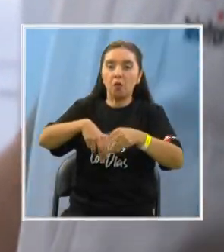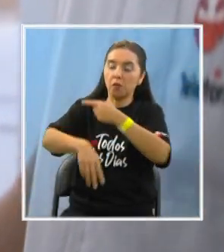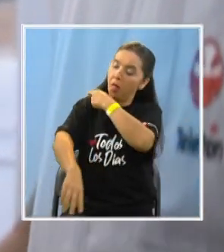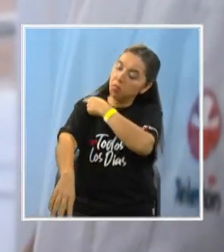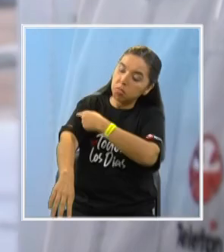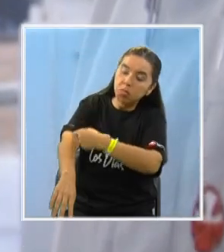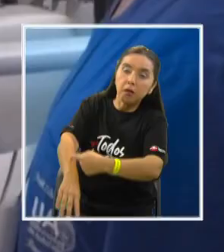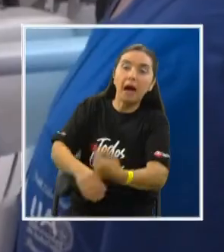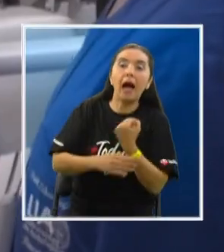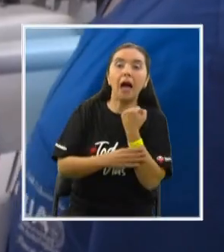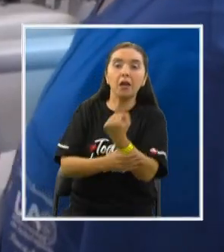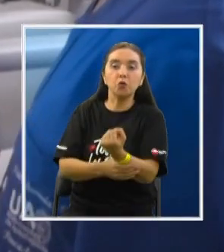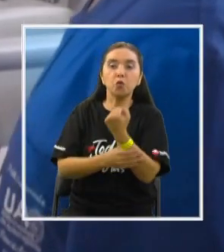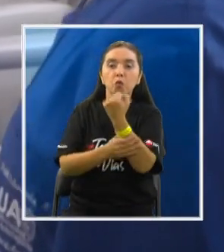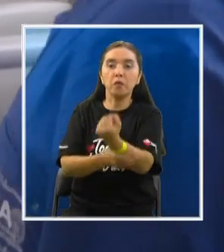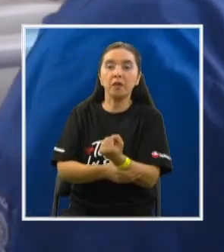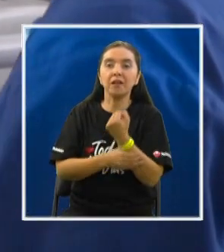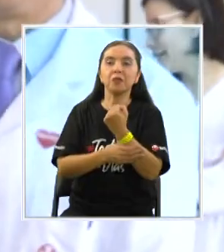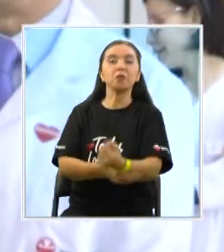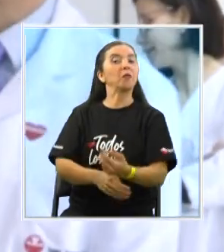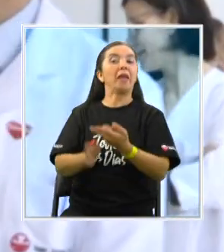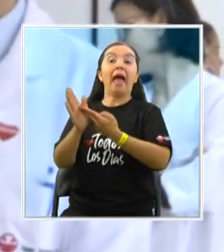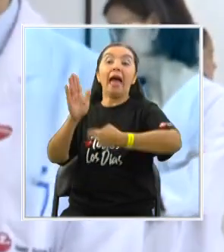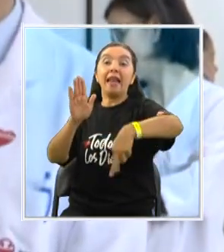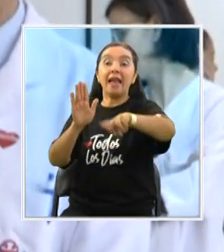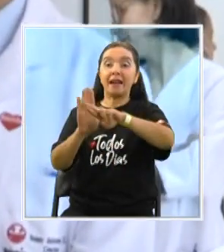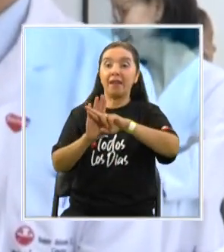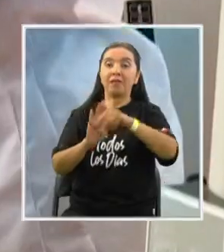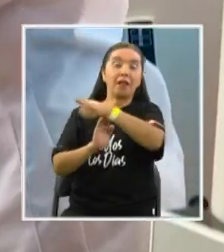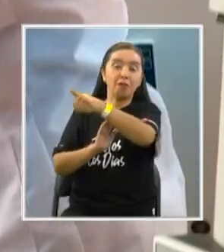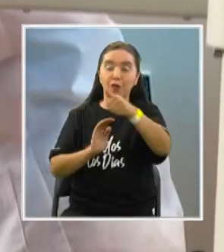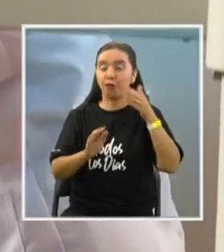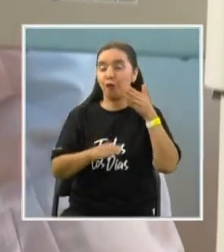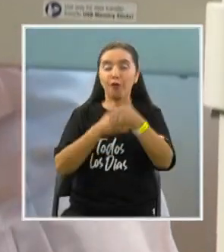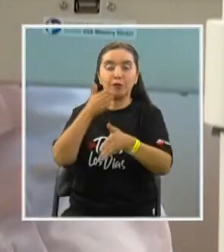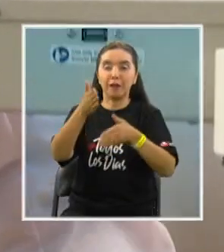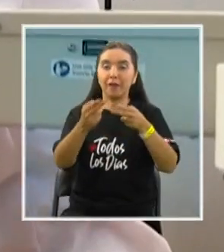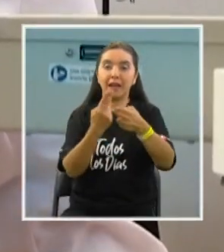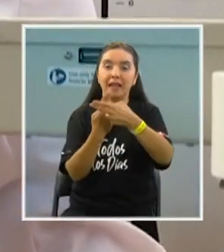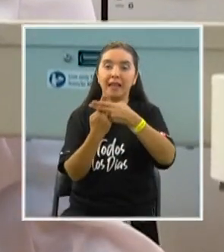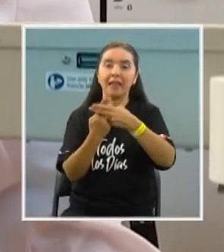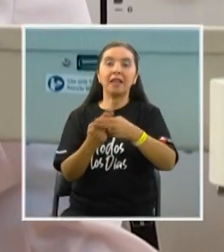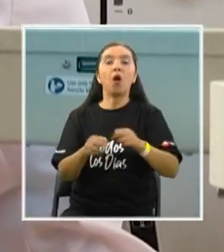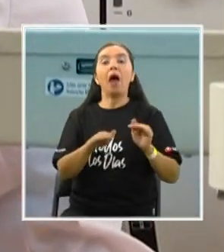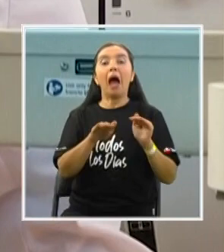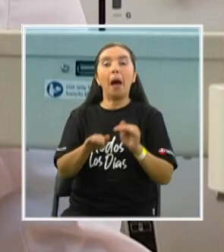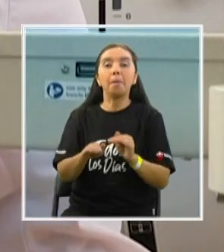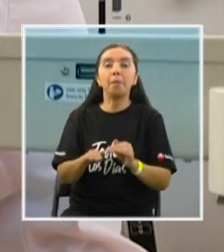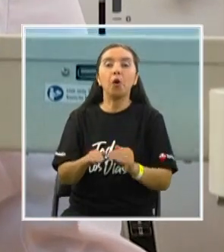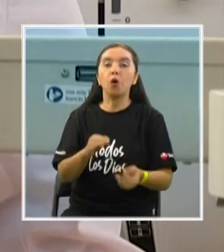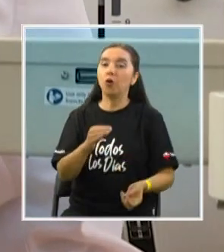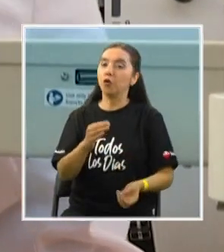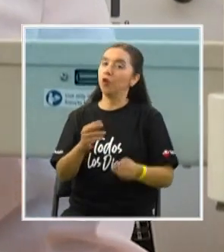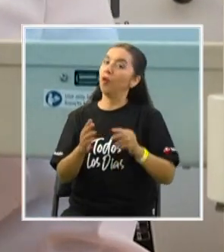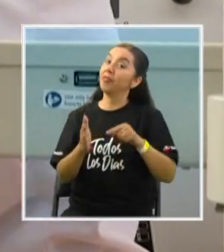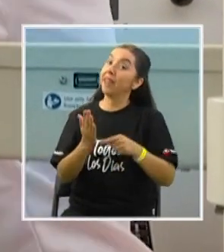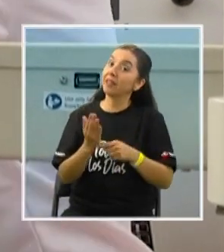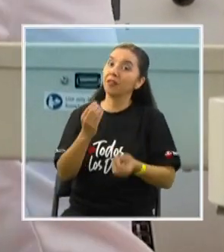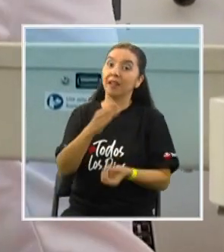en la rehabilitación de todos los que llegan a Teletón, apoyados en la tecnología y la innovación.